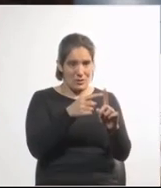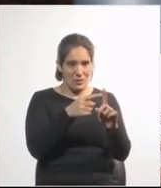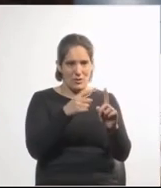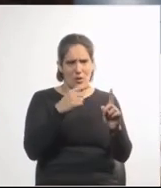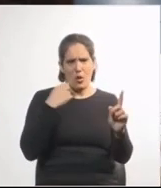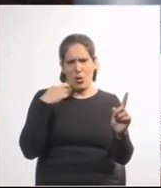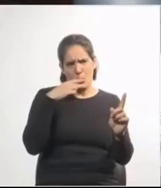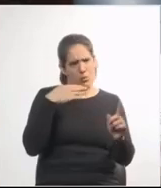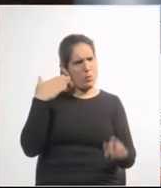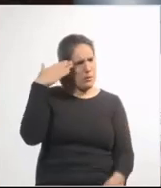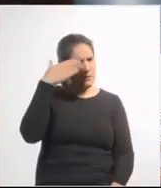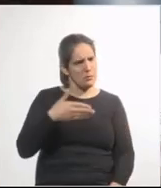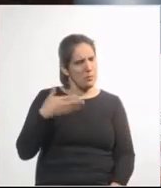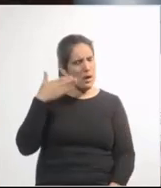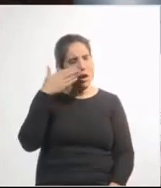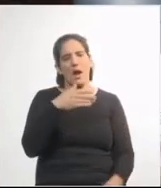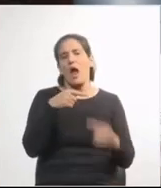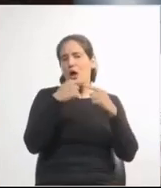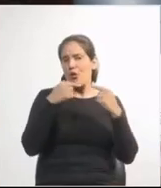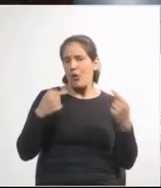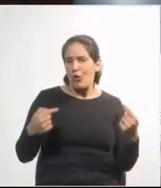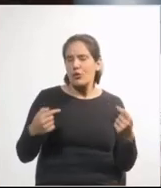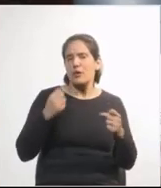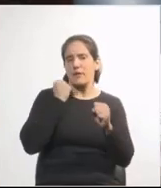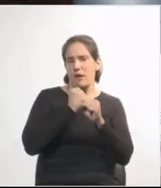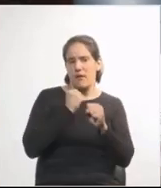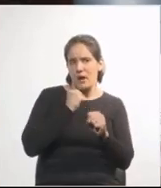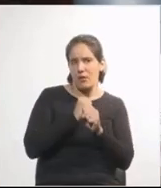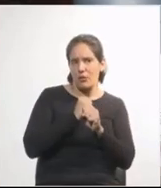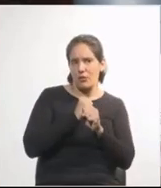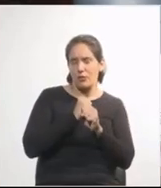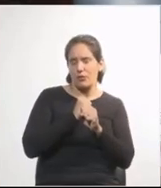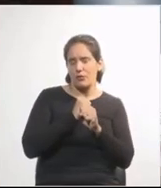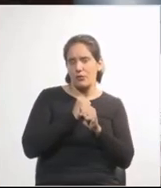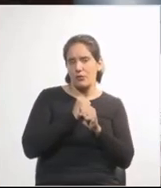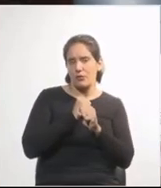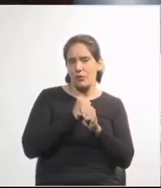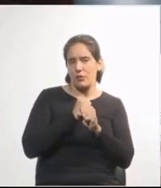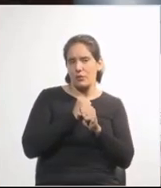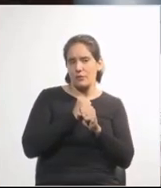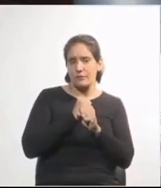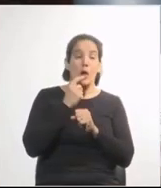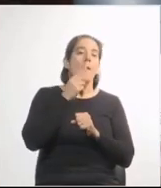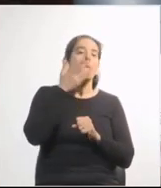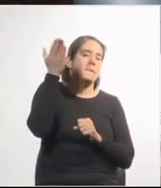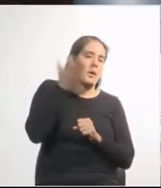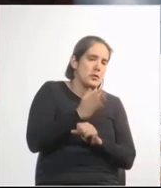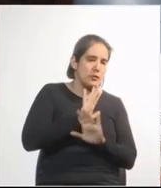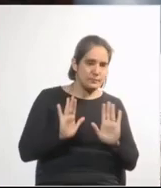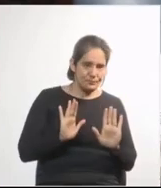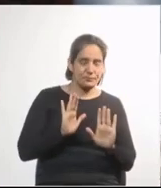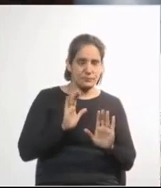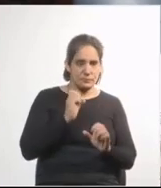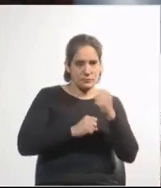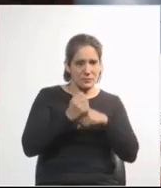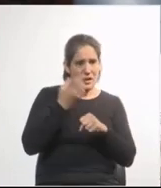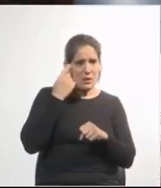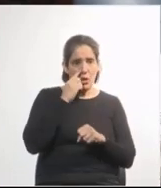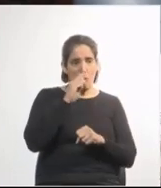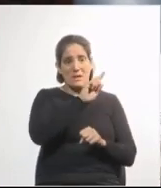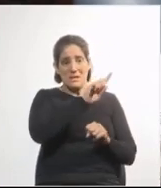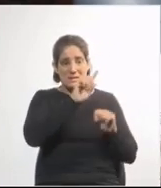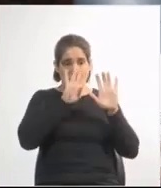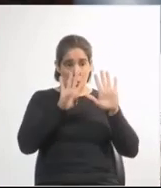misma participación de recursos como proporción del Producto Bruto Interno que tenía en el